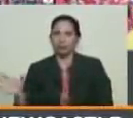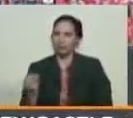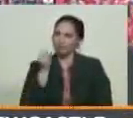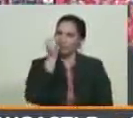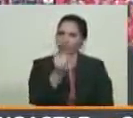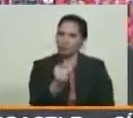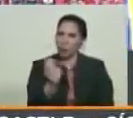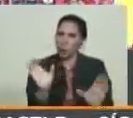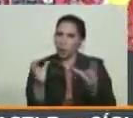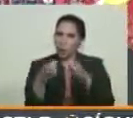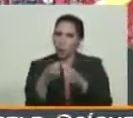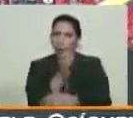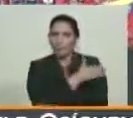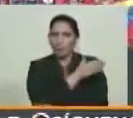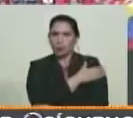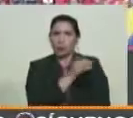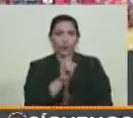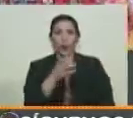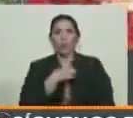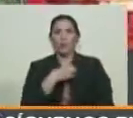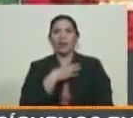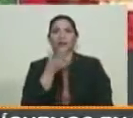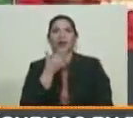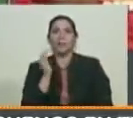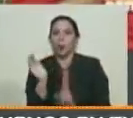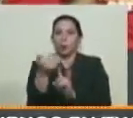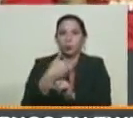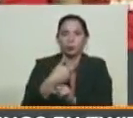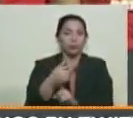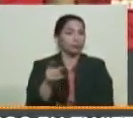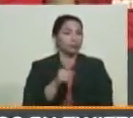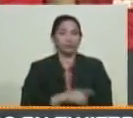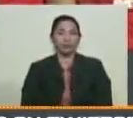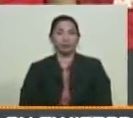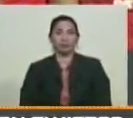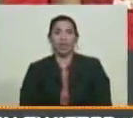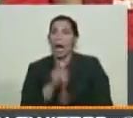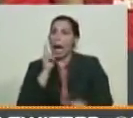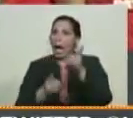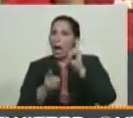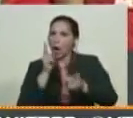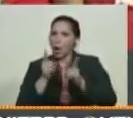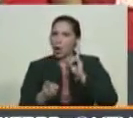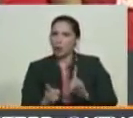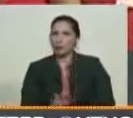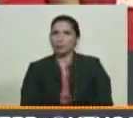No puede haber intocables. Por ahí andan ellos y ellas